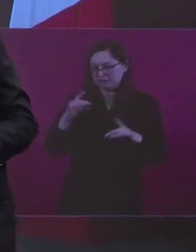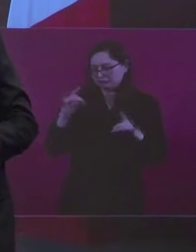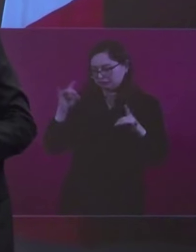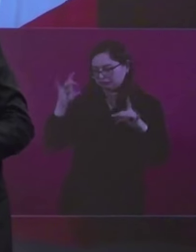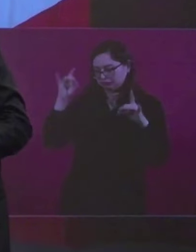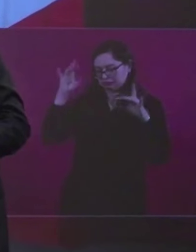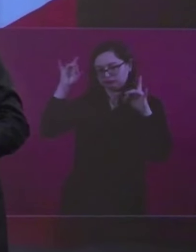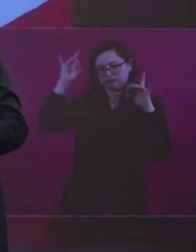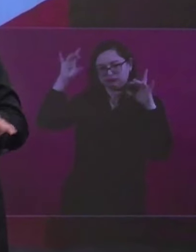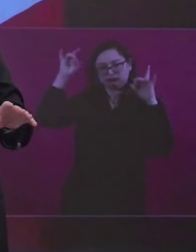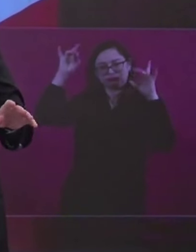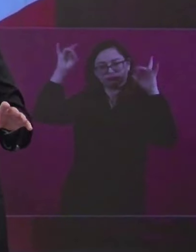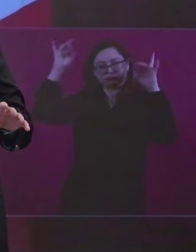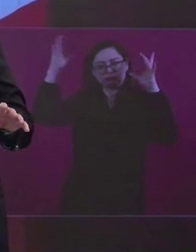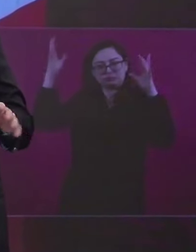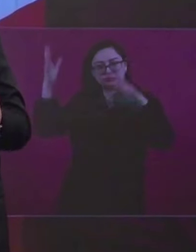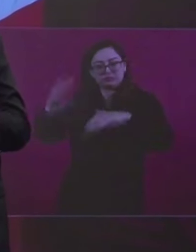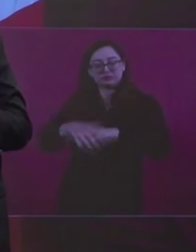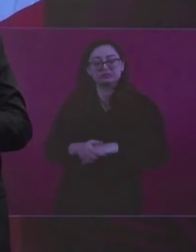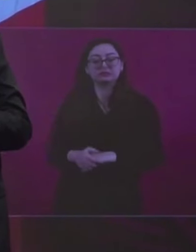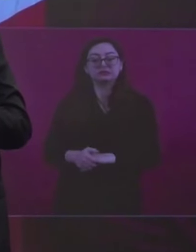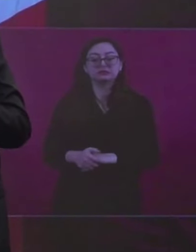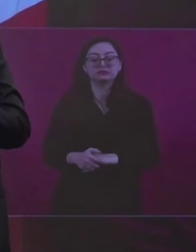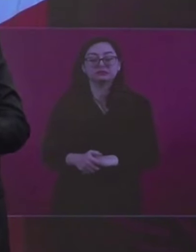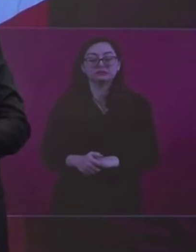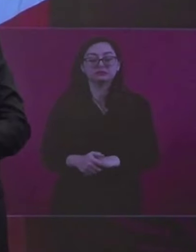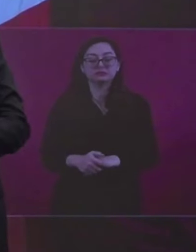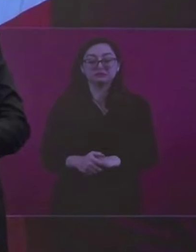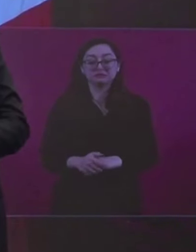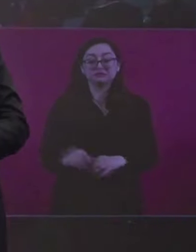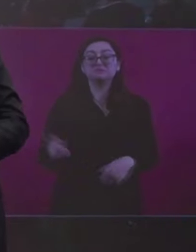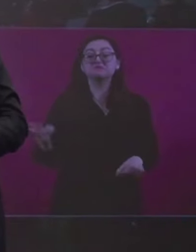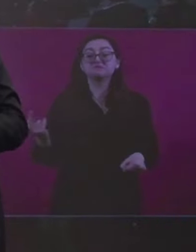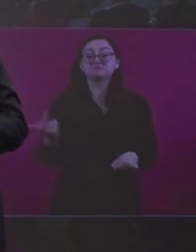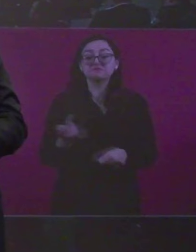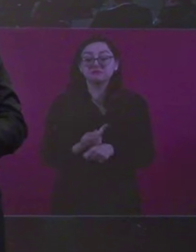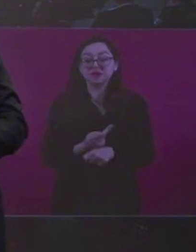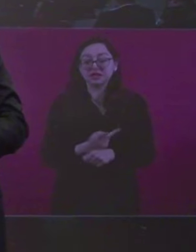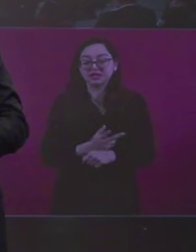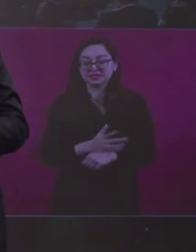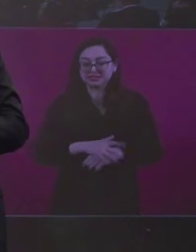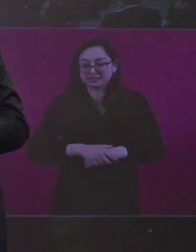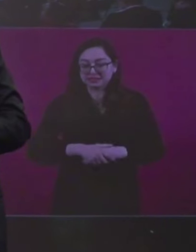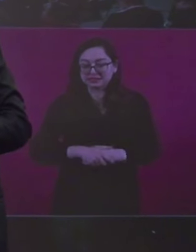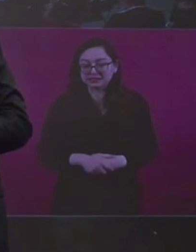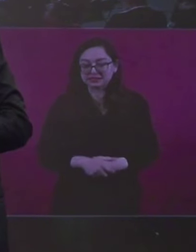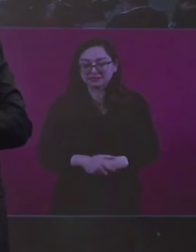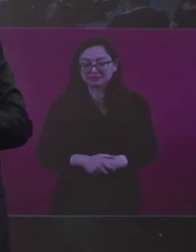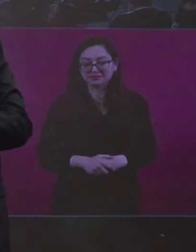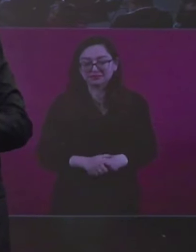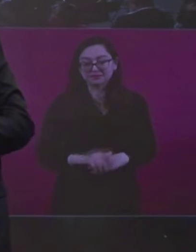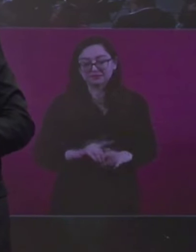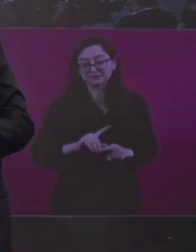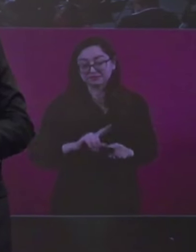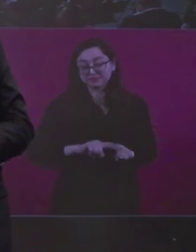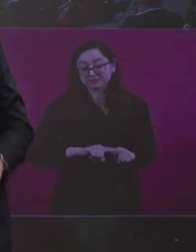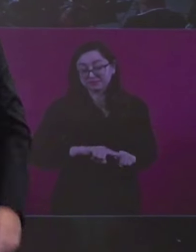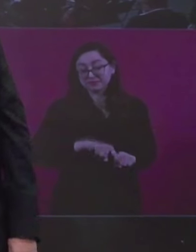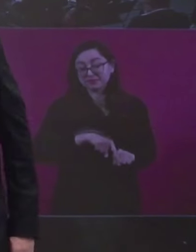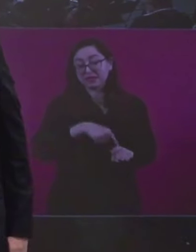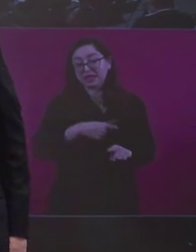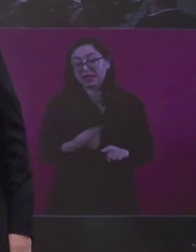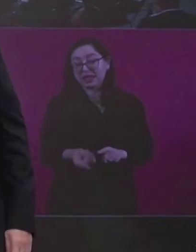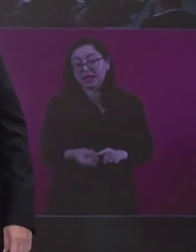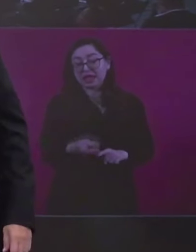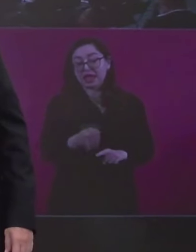arriba tremenda estamos ante una disyuntiva de elección presidencial en la que hay dos